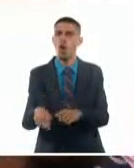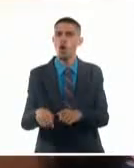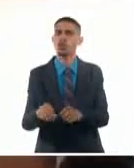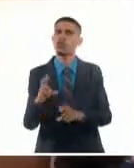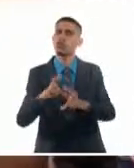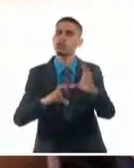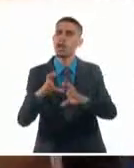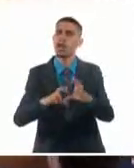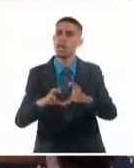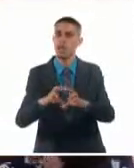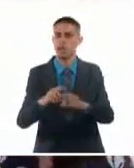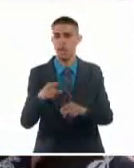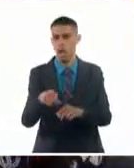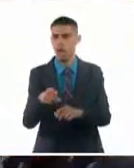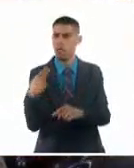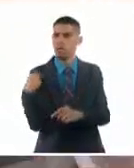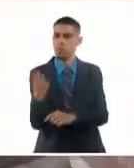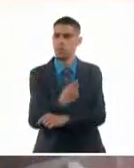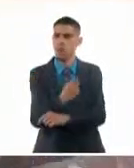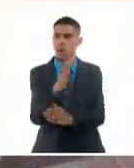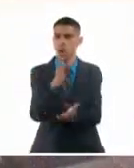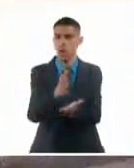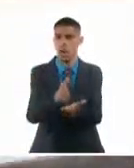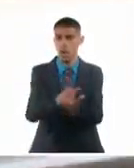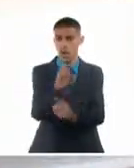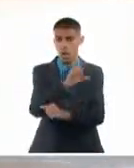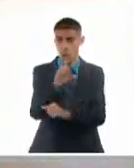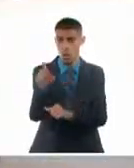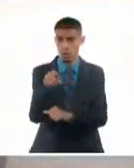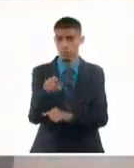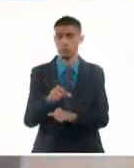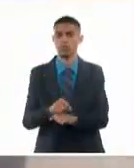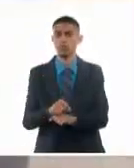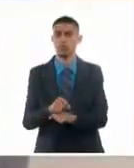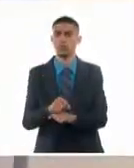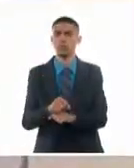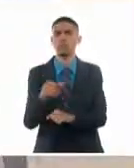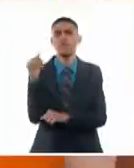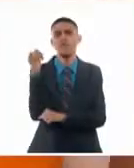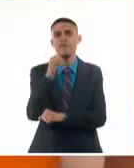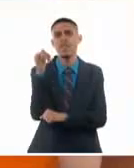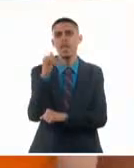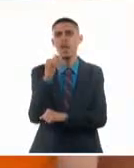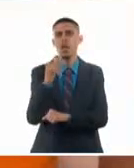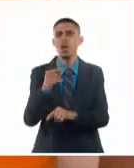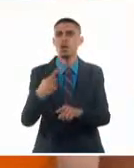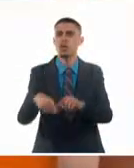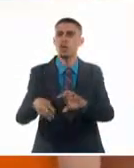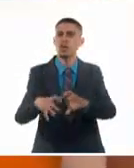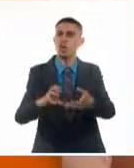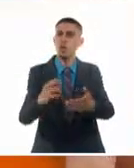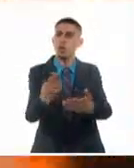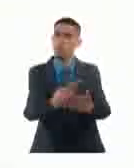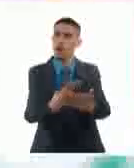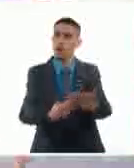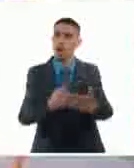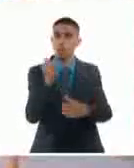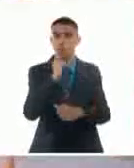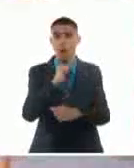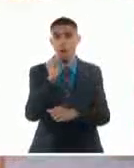de Papel. En la escuela Clodomira Acosta se documentó uno de los ejercicios creativos más